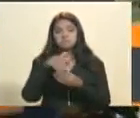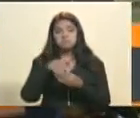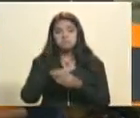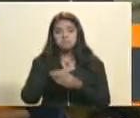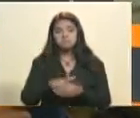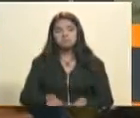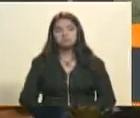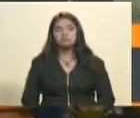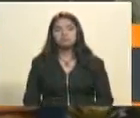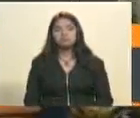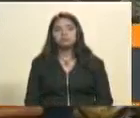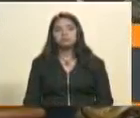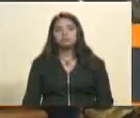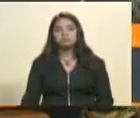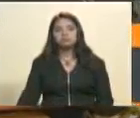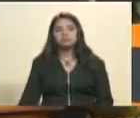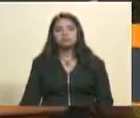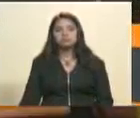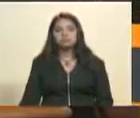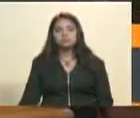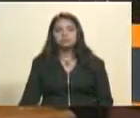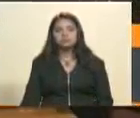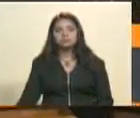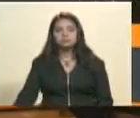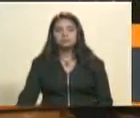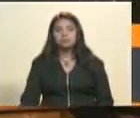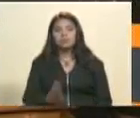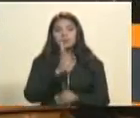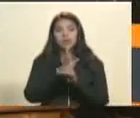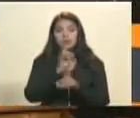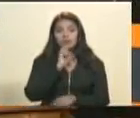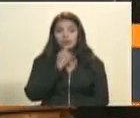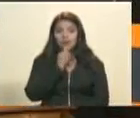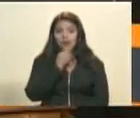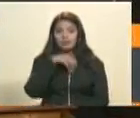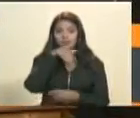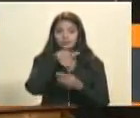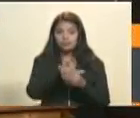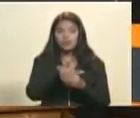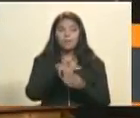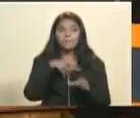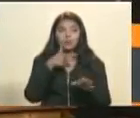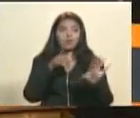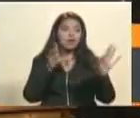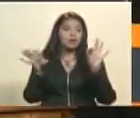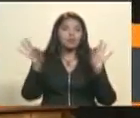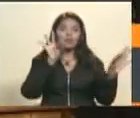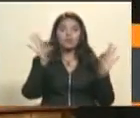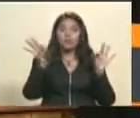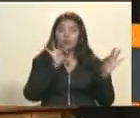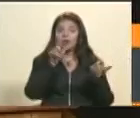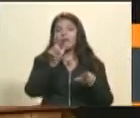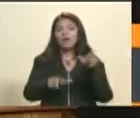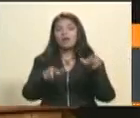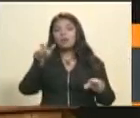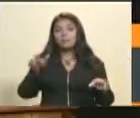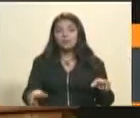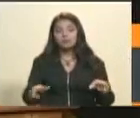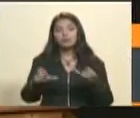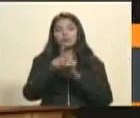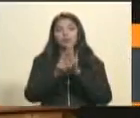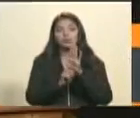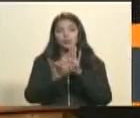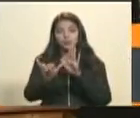mediante el voto universal, directo y secreto para escoger a los integrantes de la